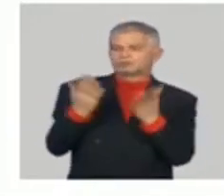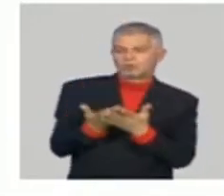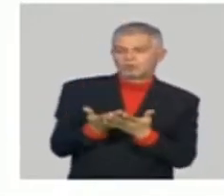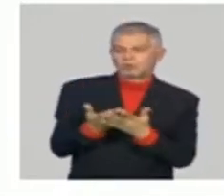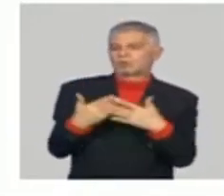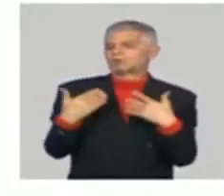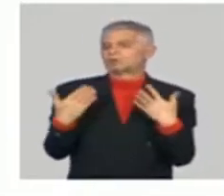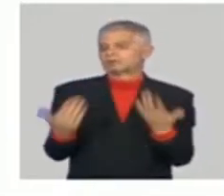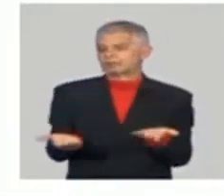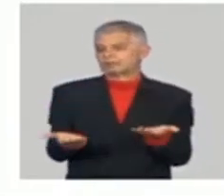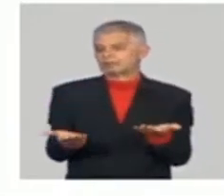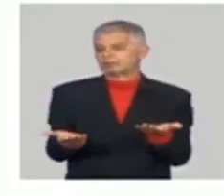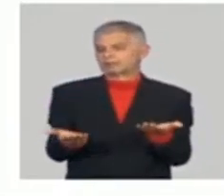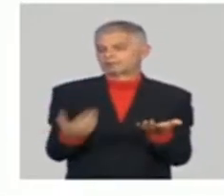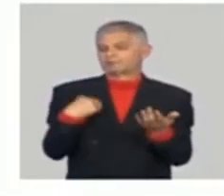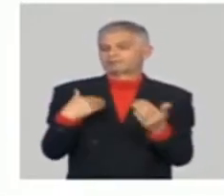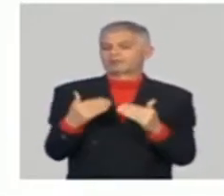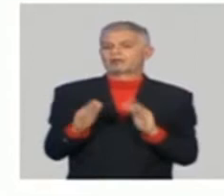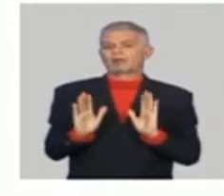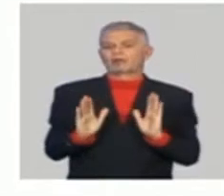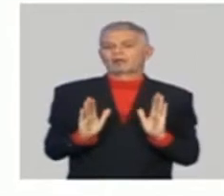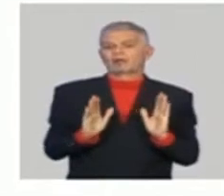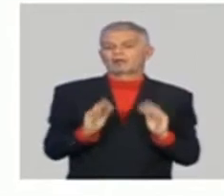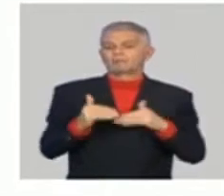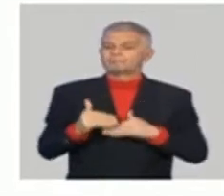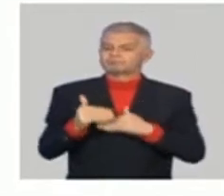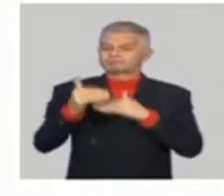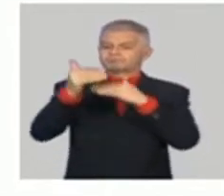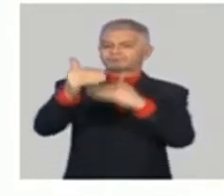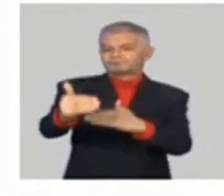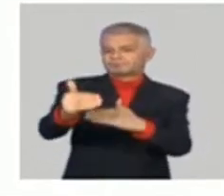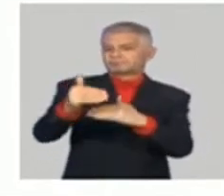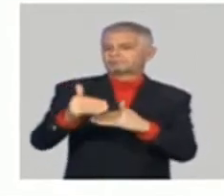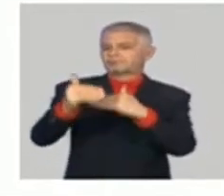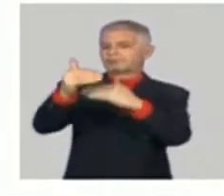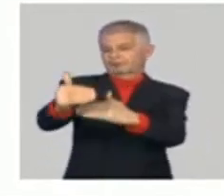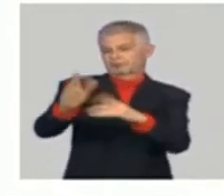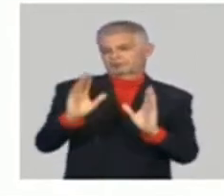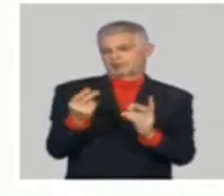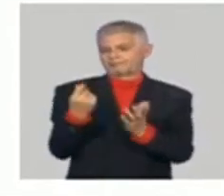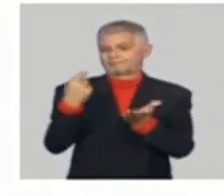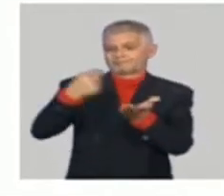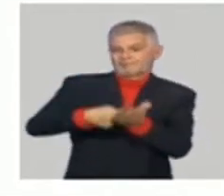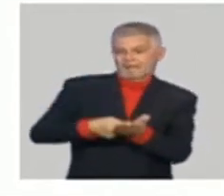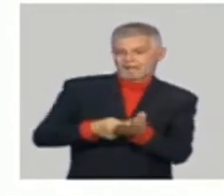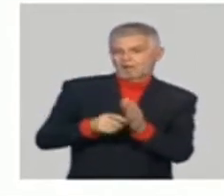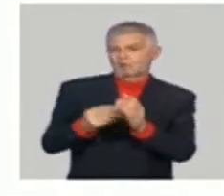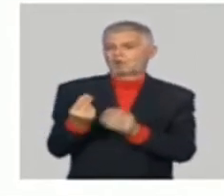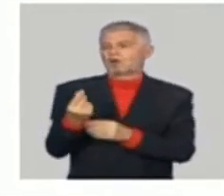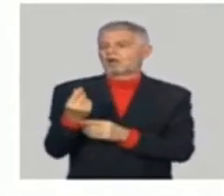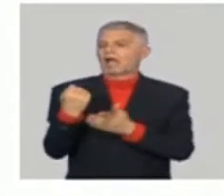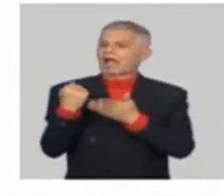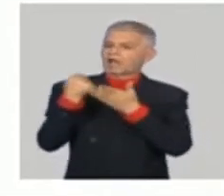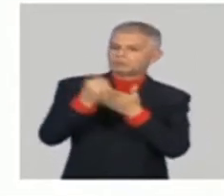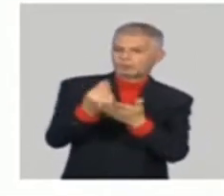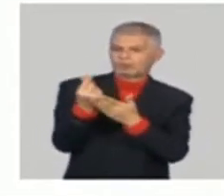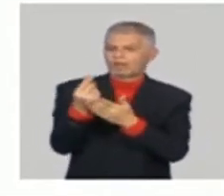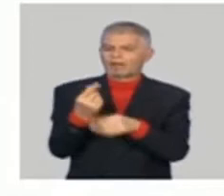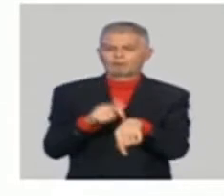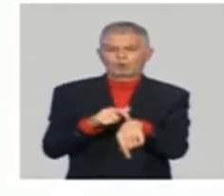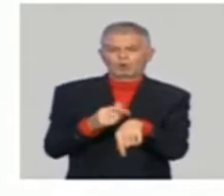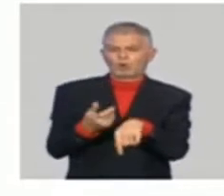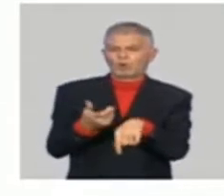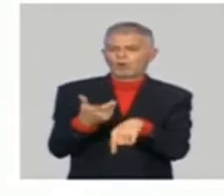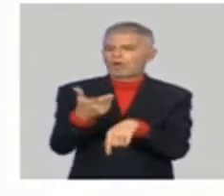primero, los aplazamientos de sus obligaciones, las exoneraciones, las bonificaciones por el pronto pago,